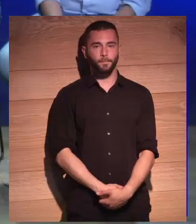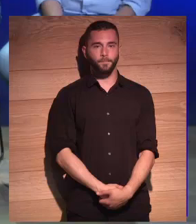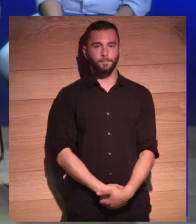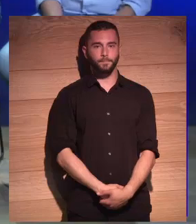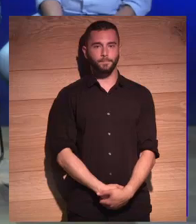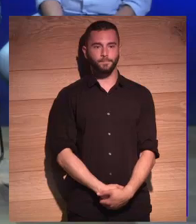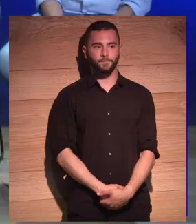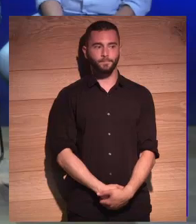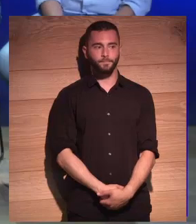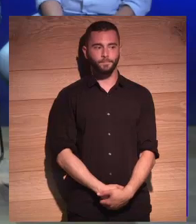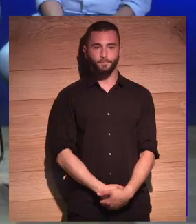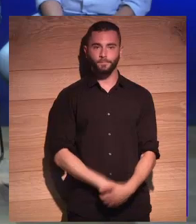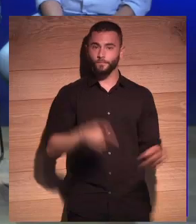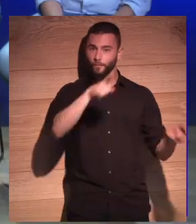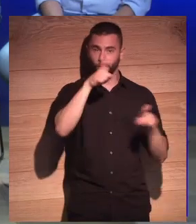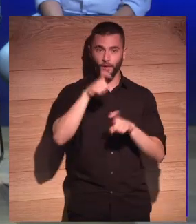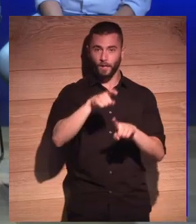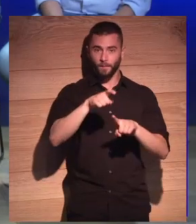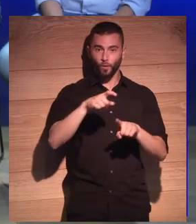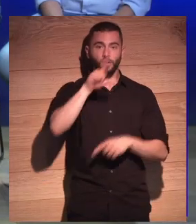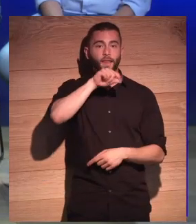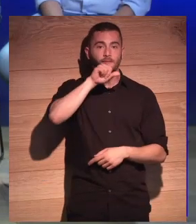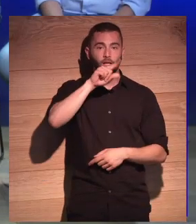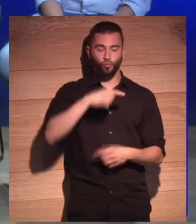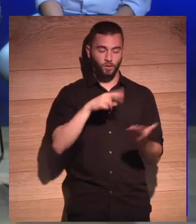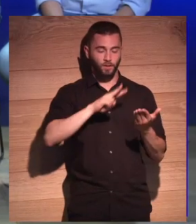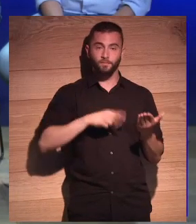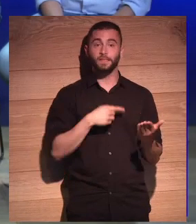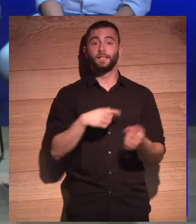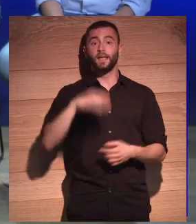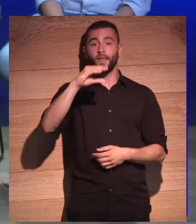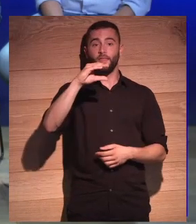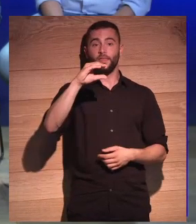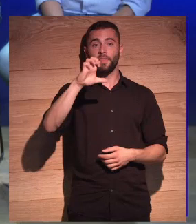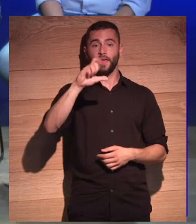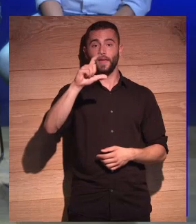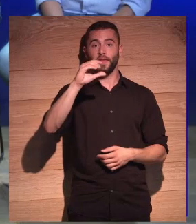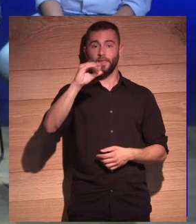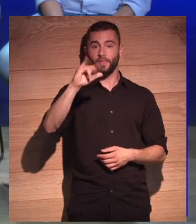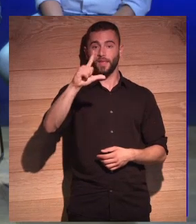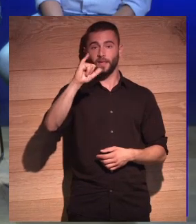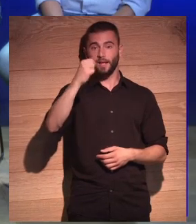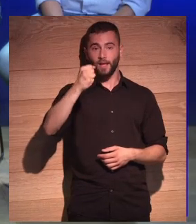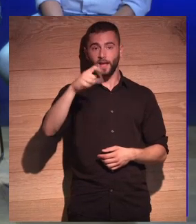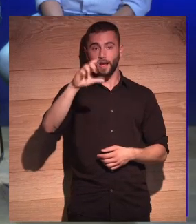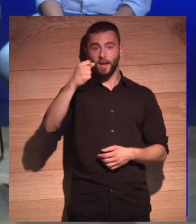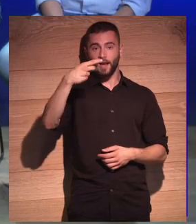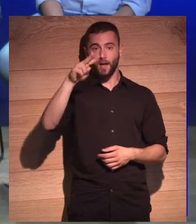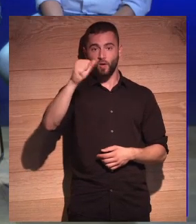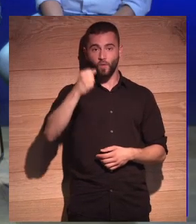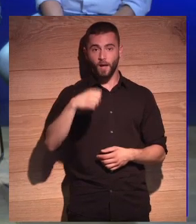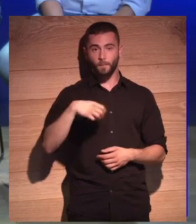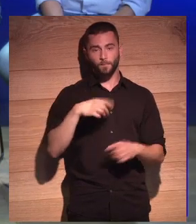Hay otra pregunta que nos llega de Twitter, es Cecilia Lagua, que dice, yo creo que es para